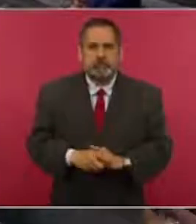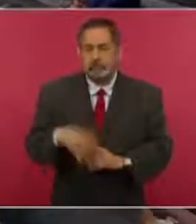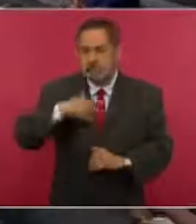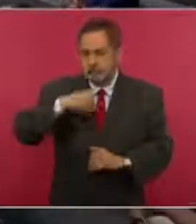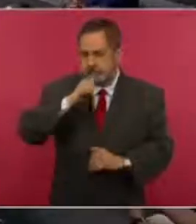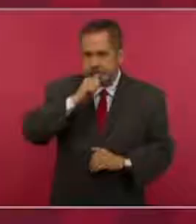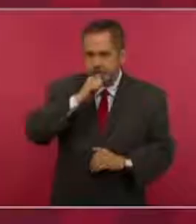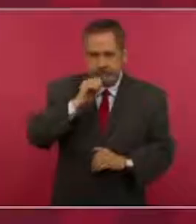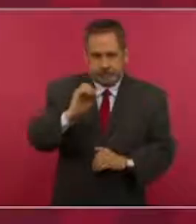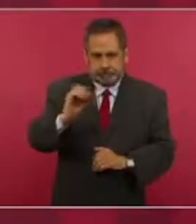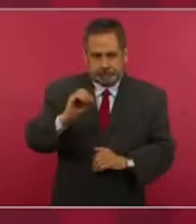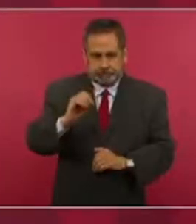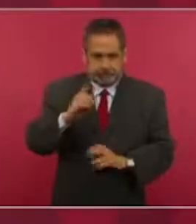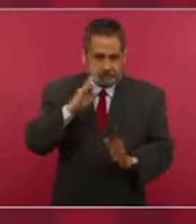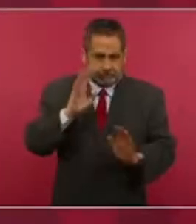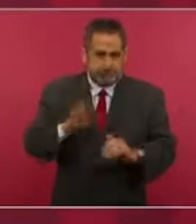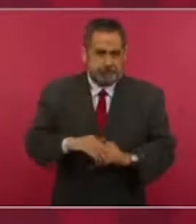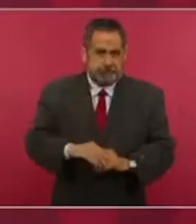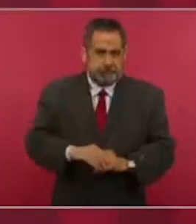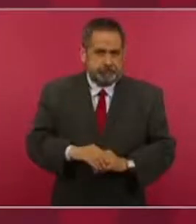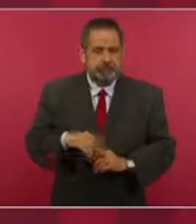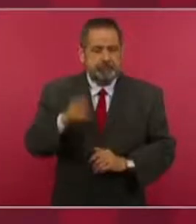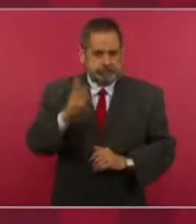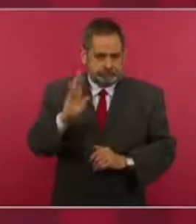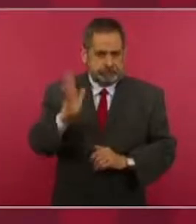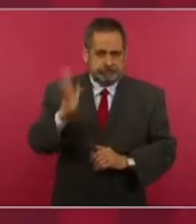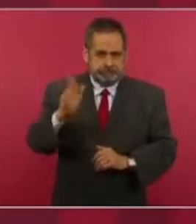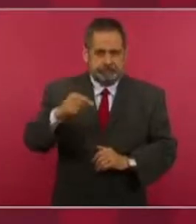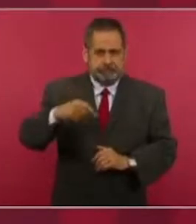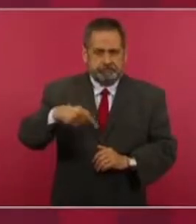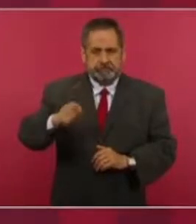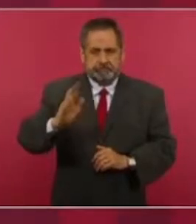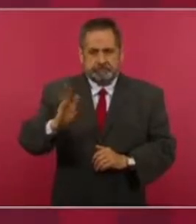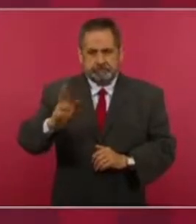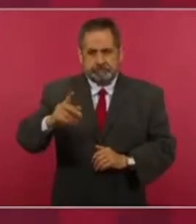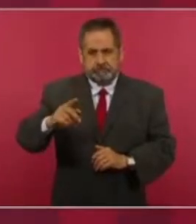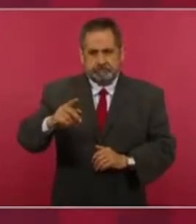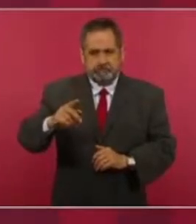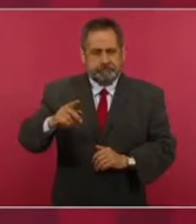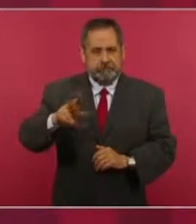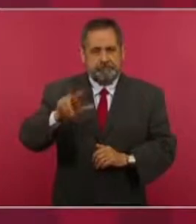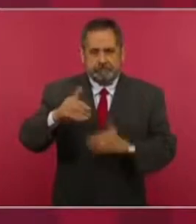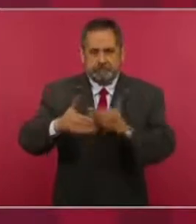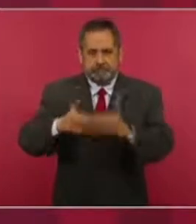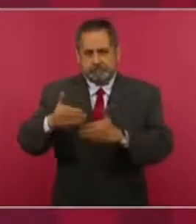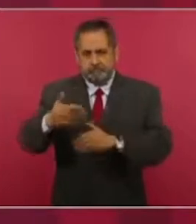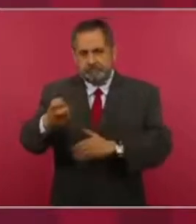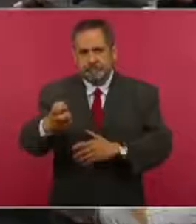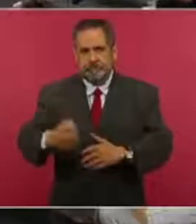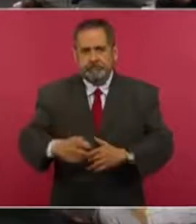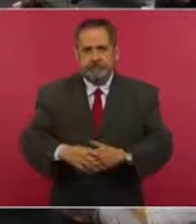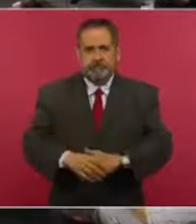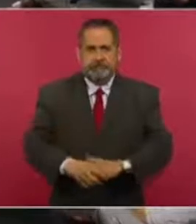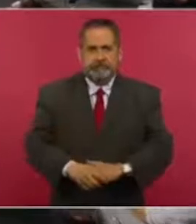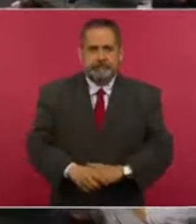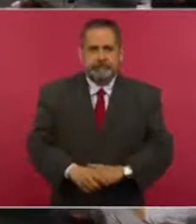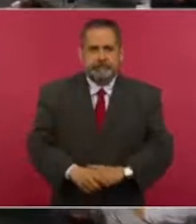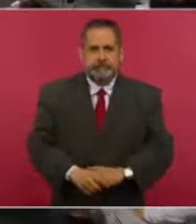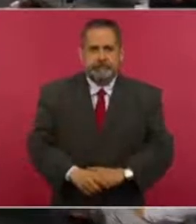Todavía no. Pero ya se está en ese proceso. Mañana